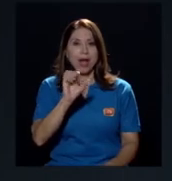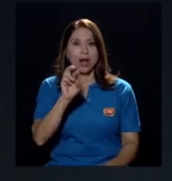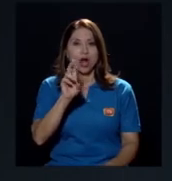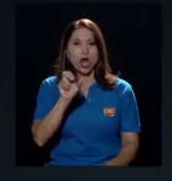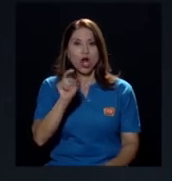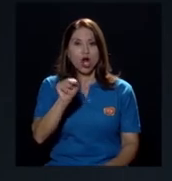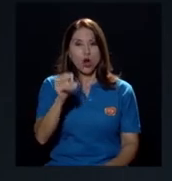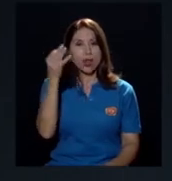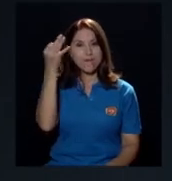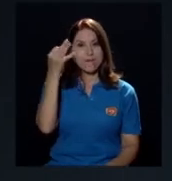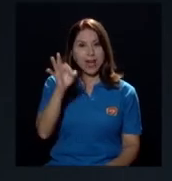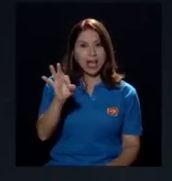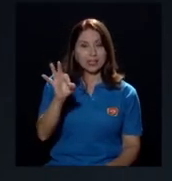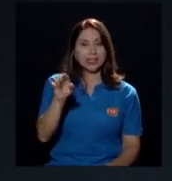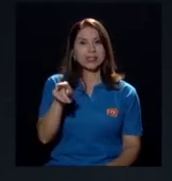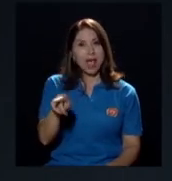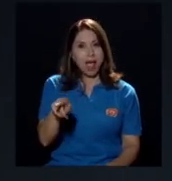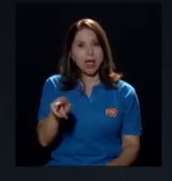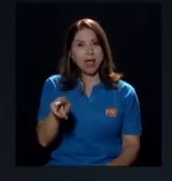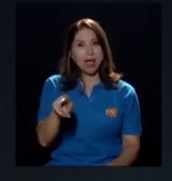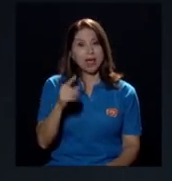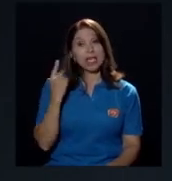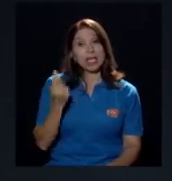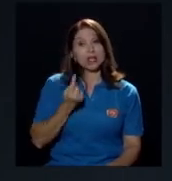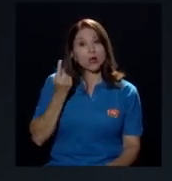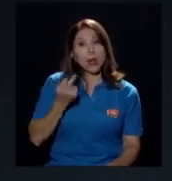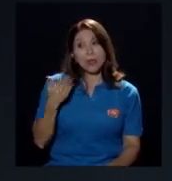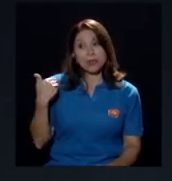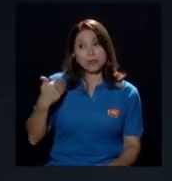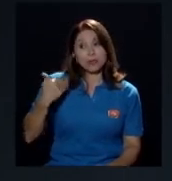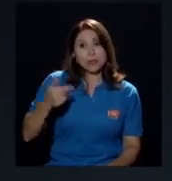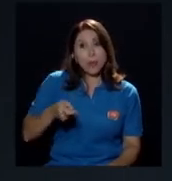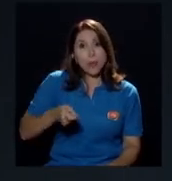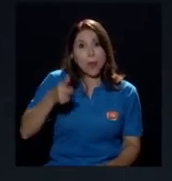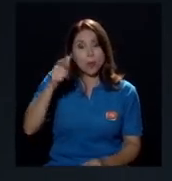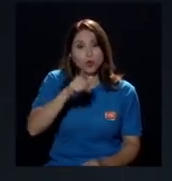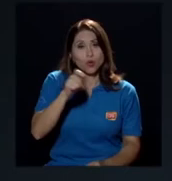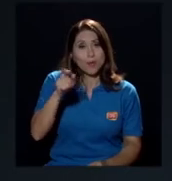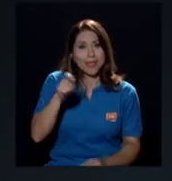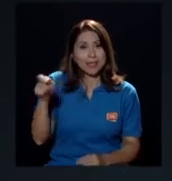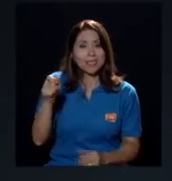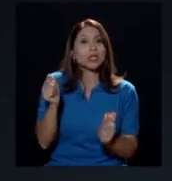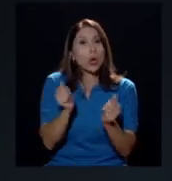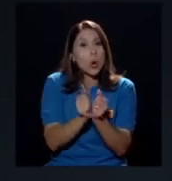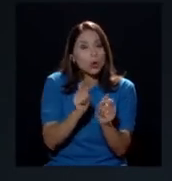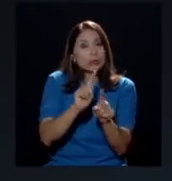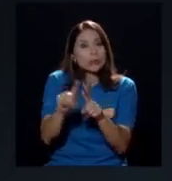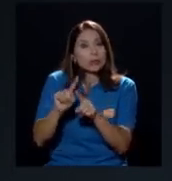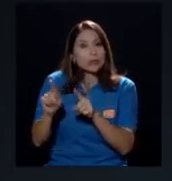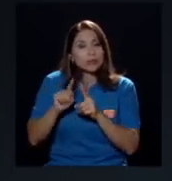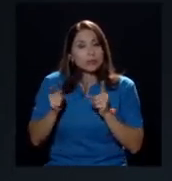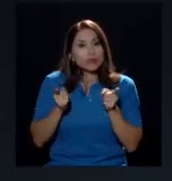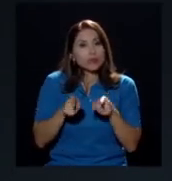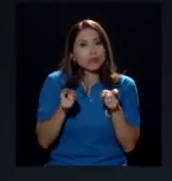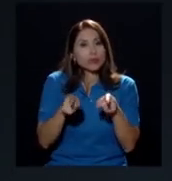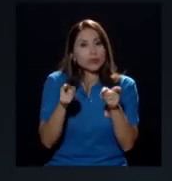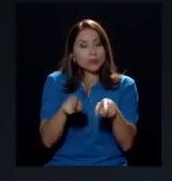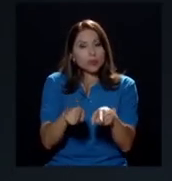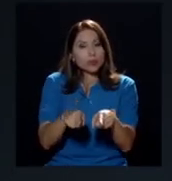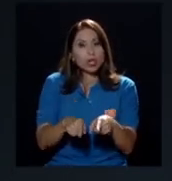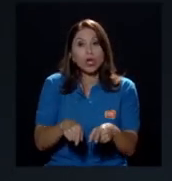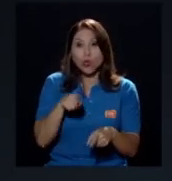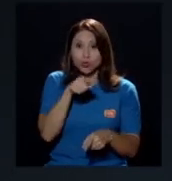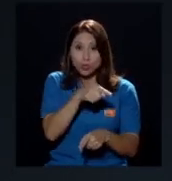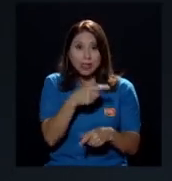francia que sólo han pasado unos meses y meses con una serie de eventos y usted enmarca eso